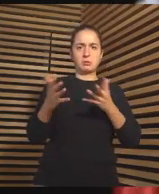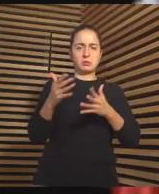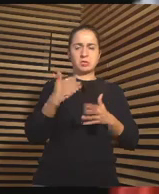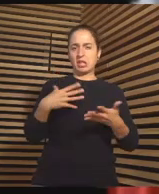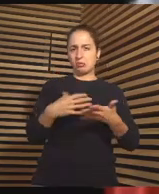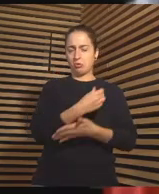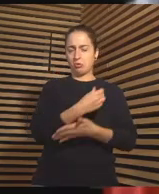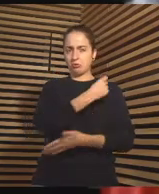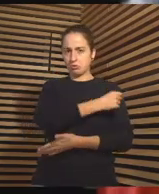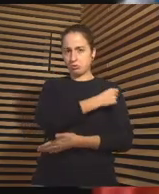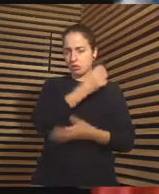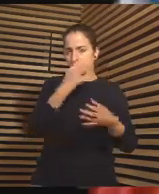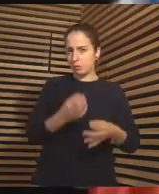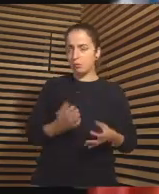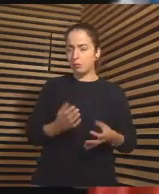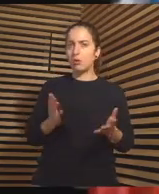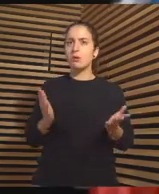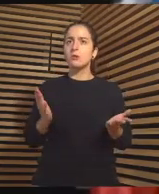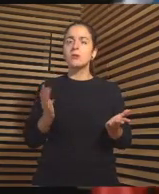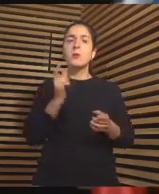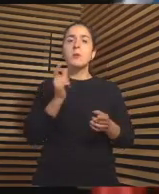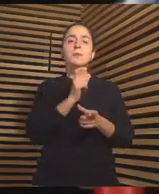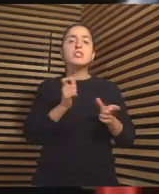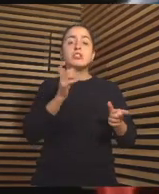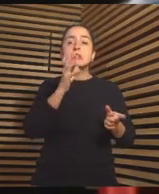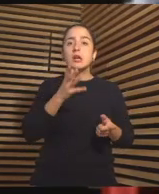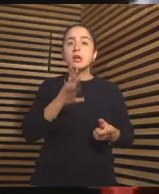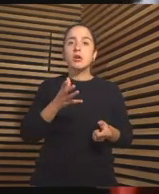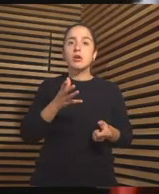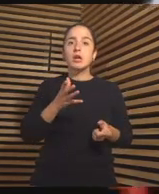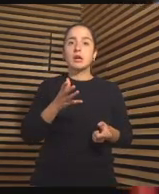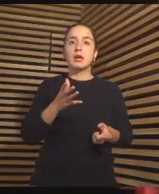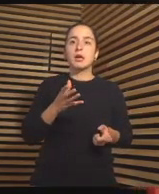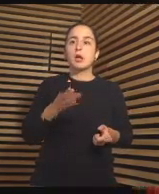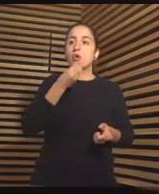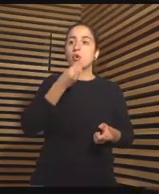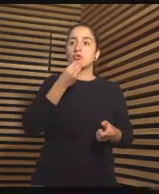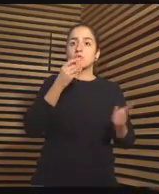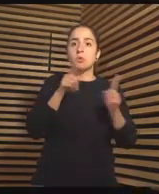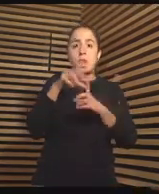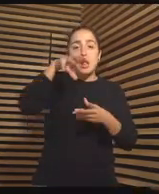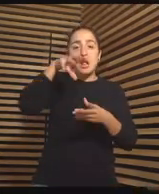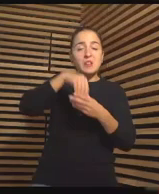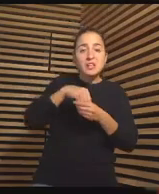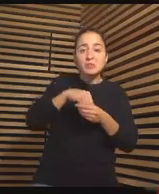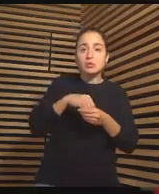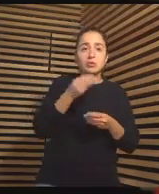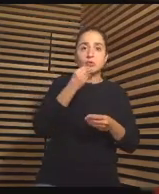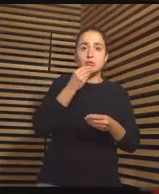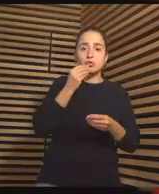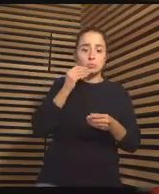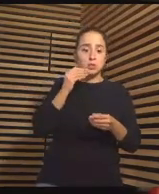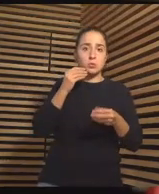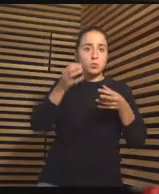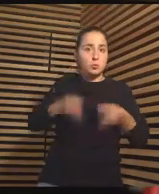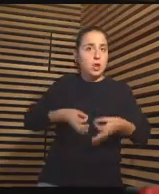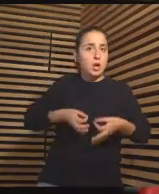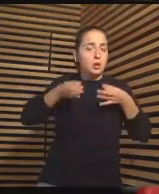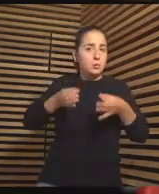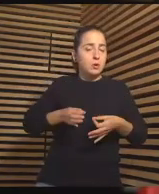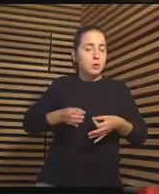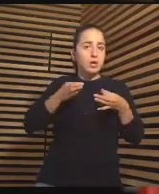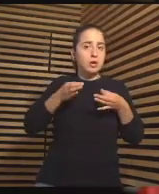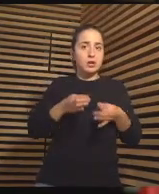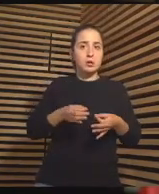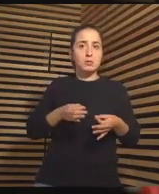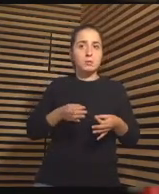La gente está consumiendo con total normalidad en el interior de los establecimientos y, si no, si queréis,